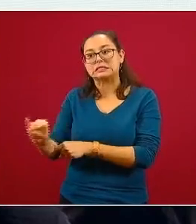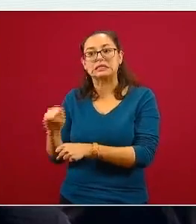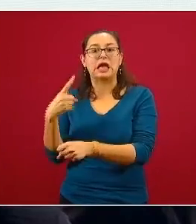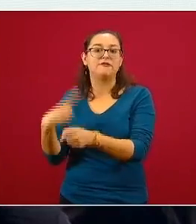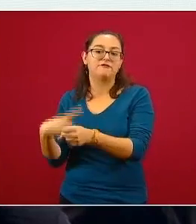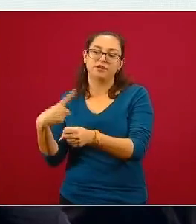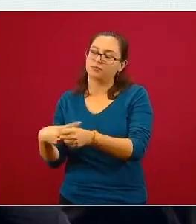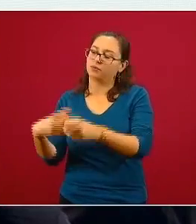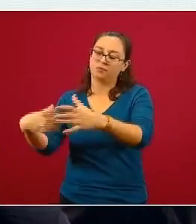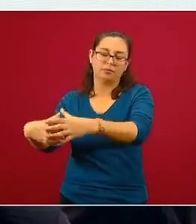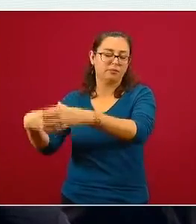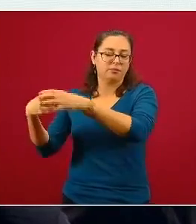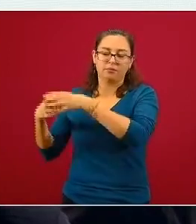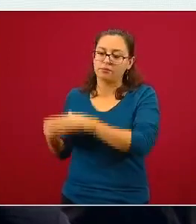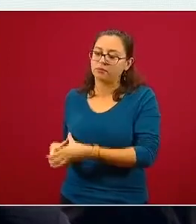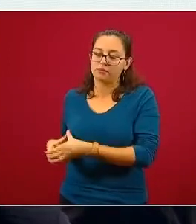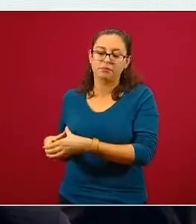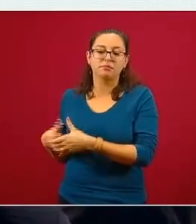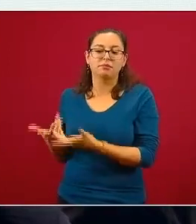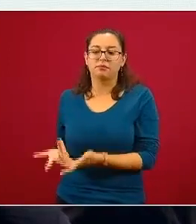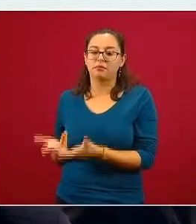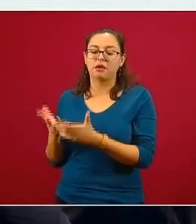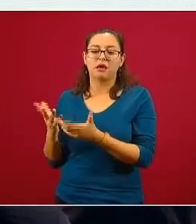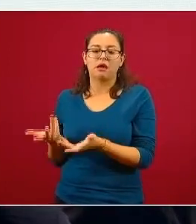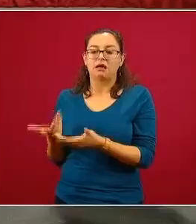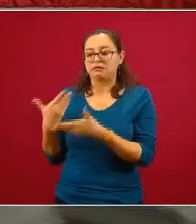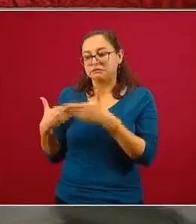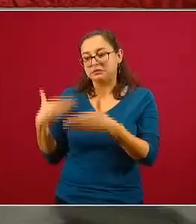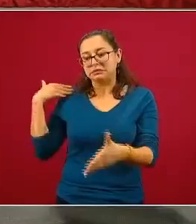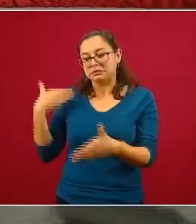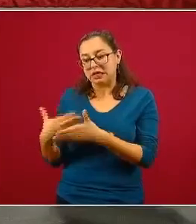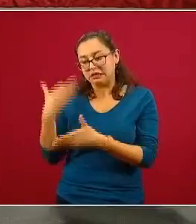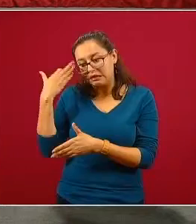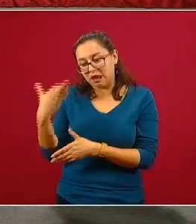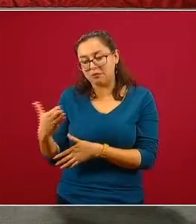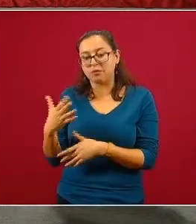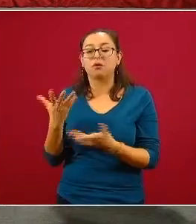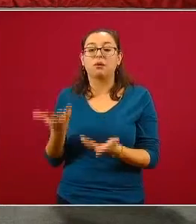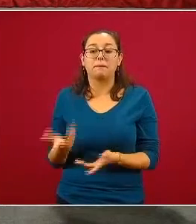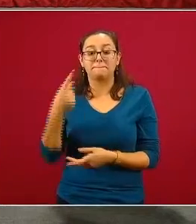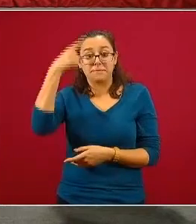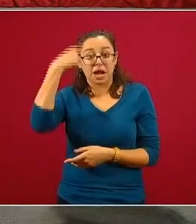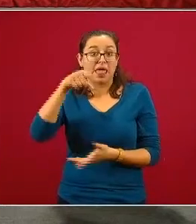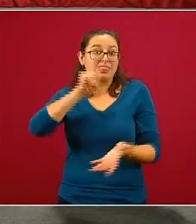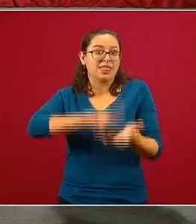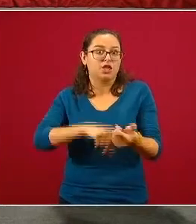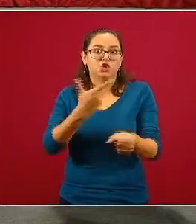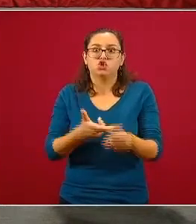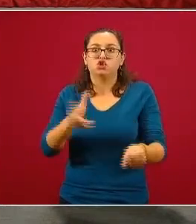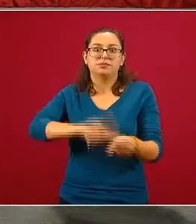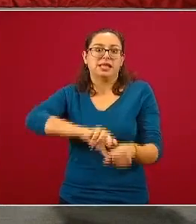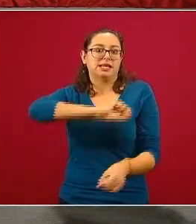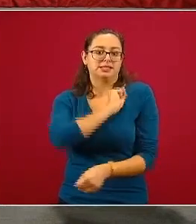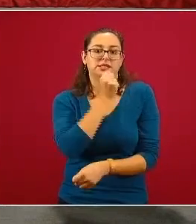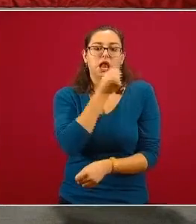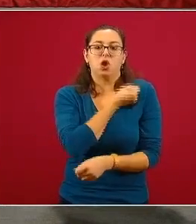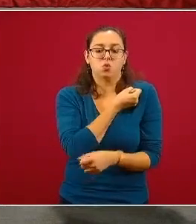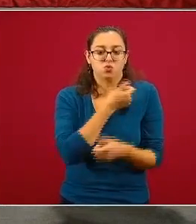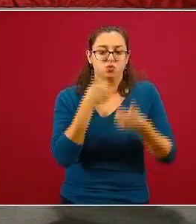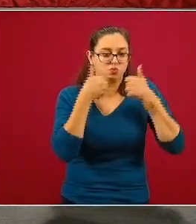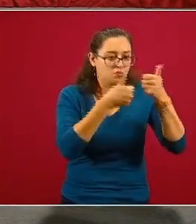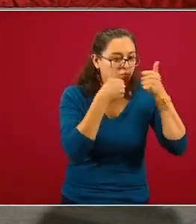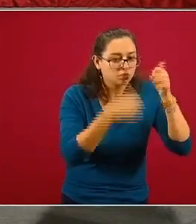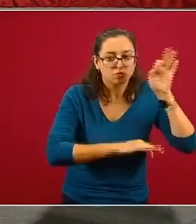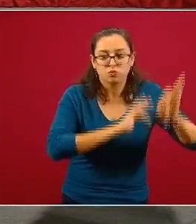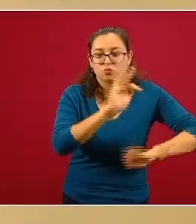positivos, los aislábamos en cuarentena. Y esto nos permitió mantener muy sana la atención a